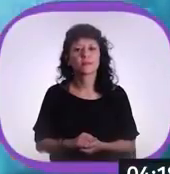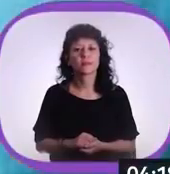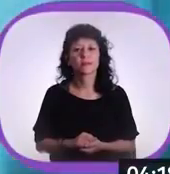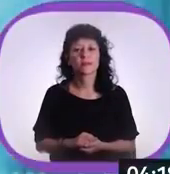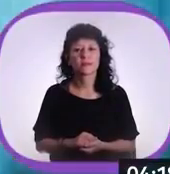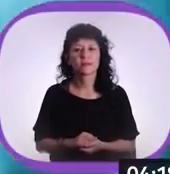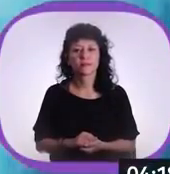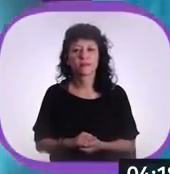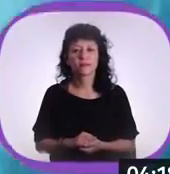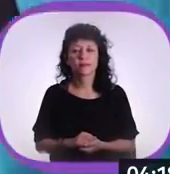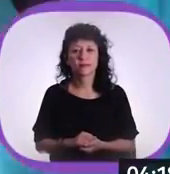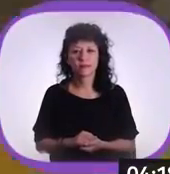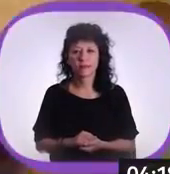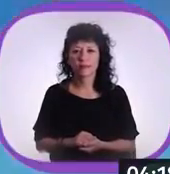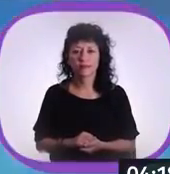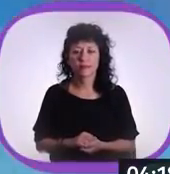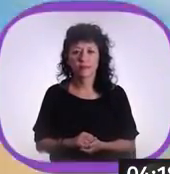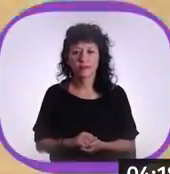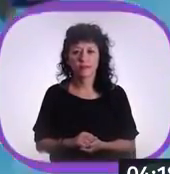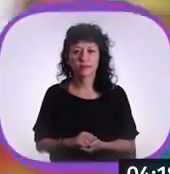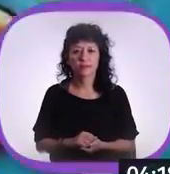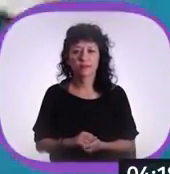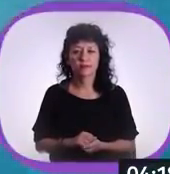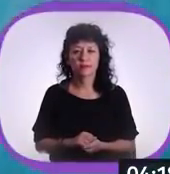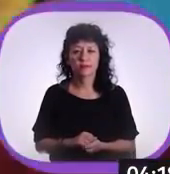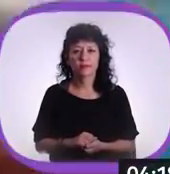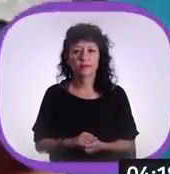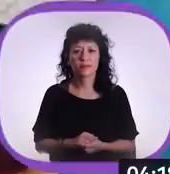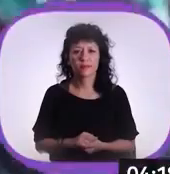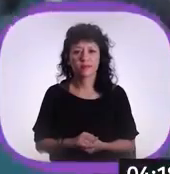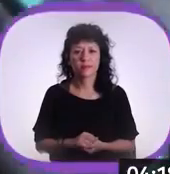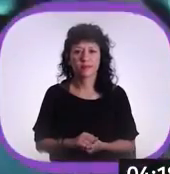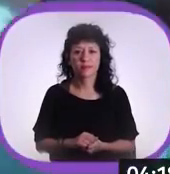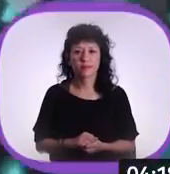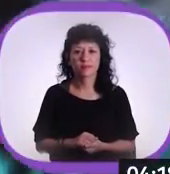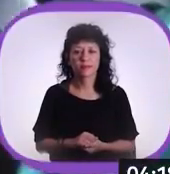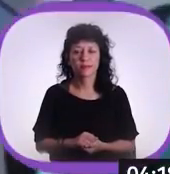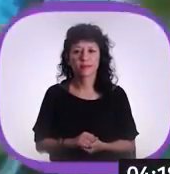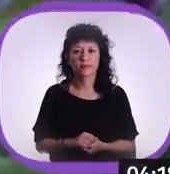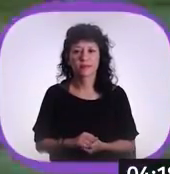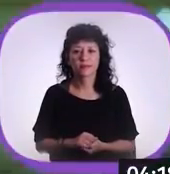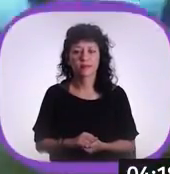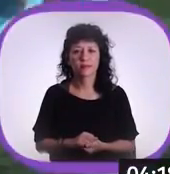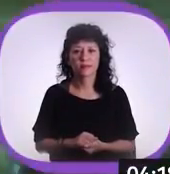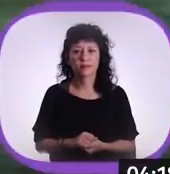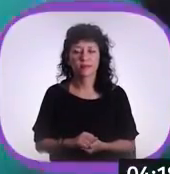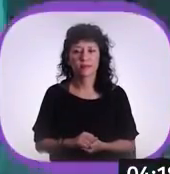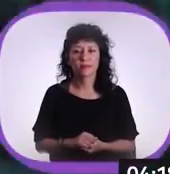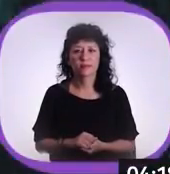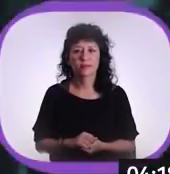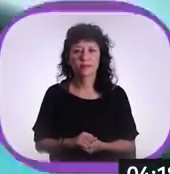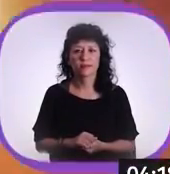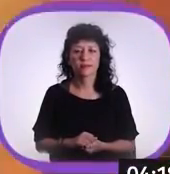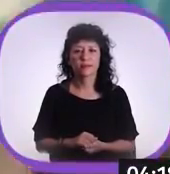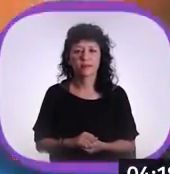survive. Never back down, never give in. It's time to drive, Battle Force 5.